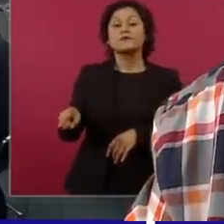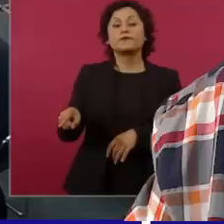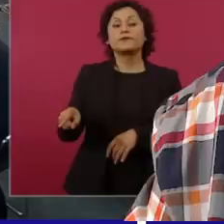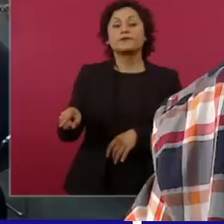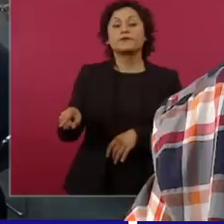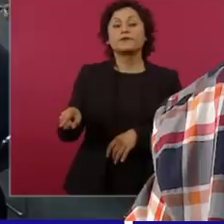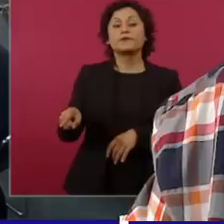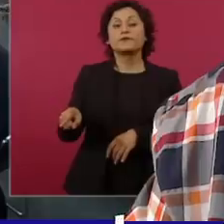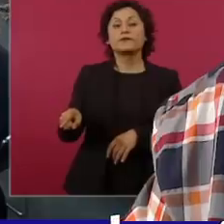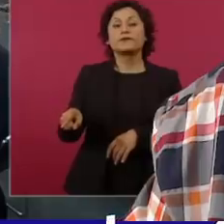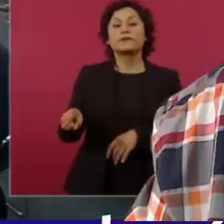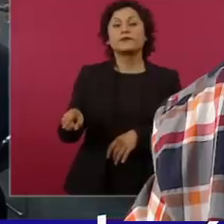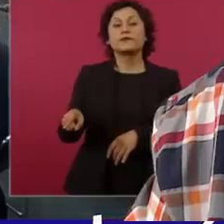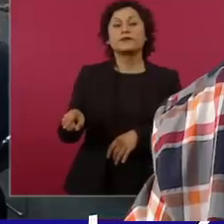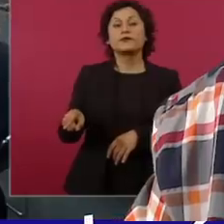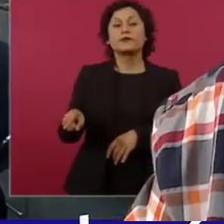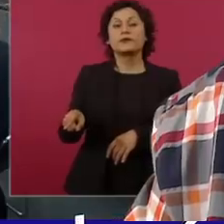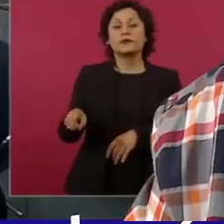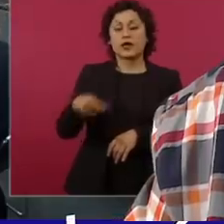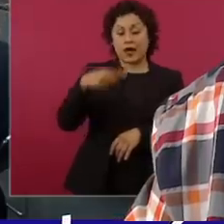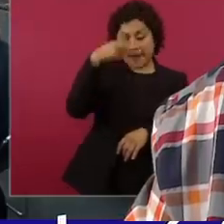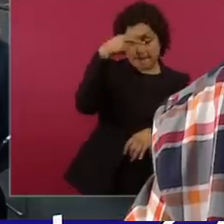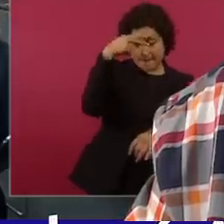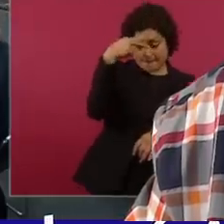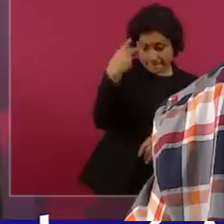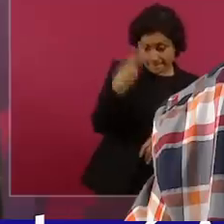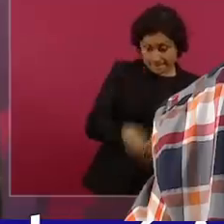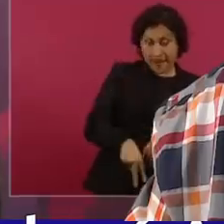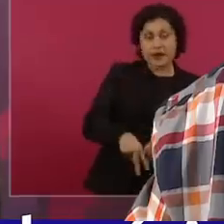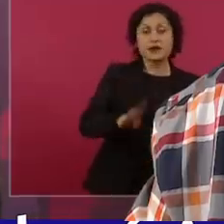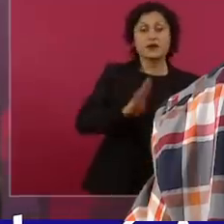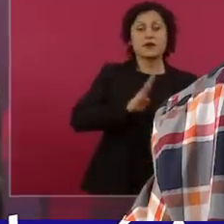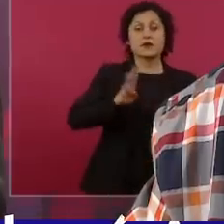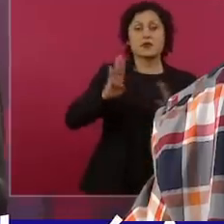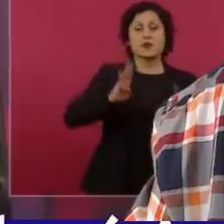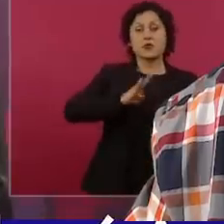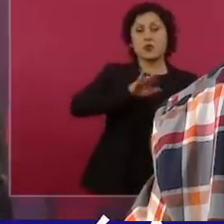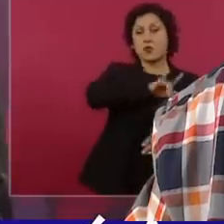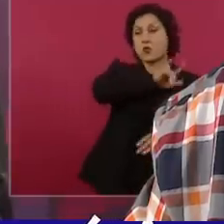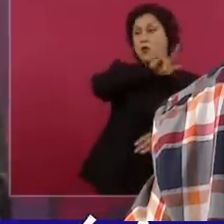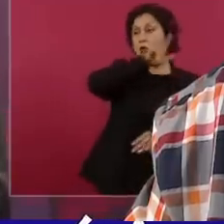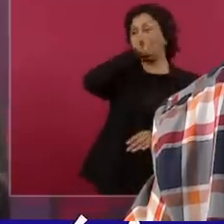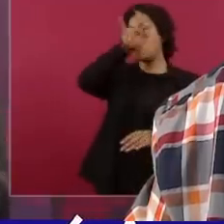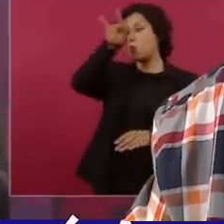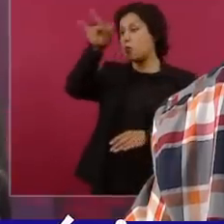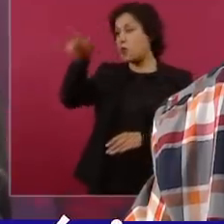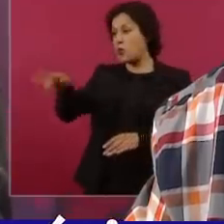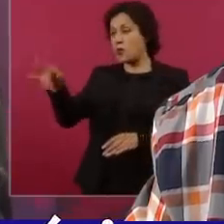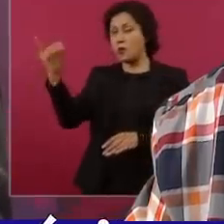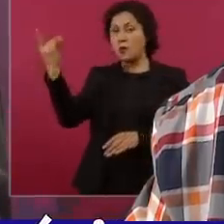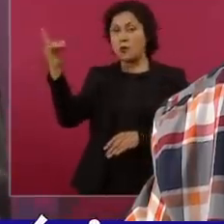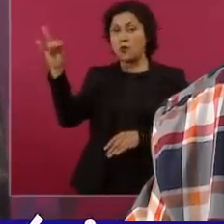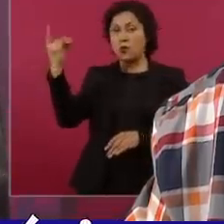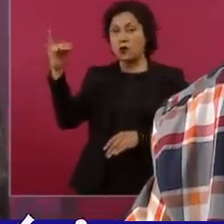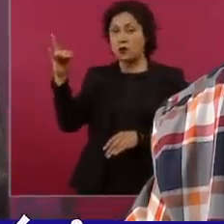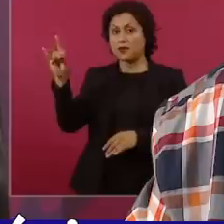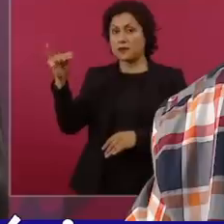avión de la Fuerza Aérea Mexicana que fue a buscar a Evo, que le salvó la vida a Evo,